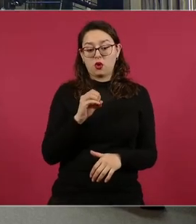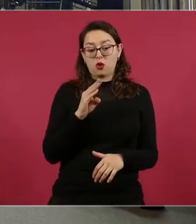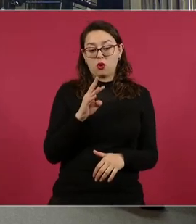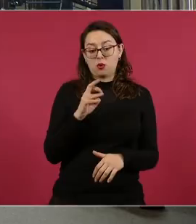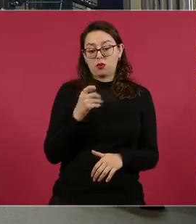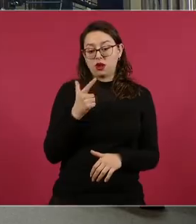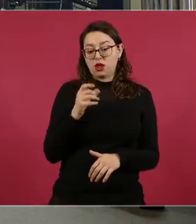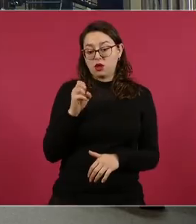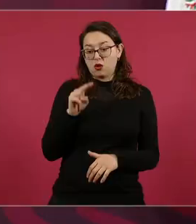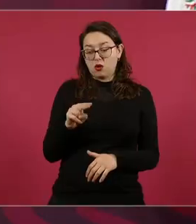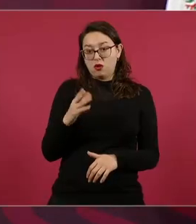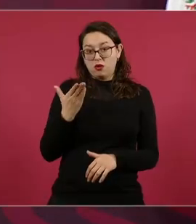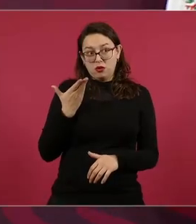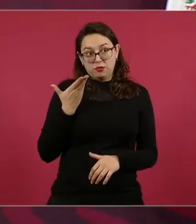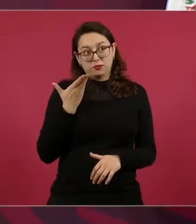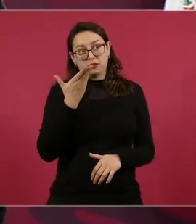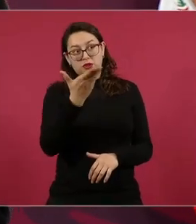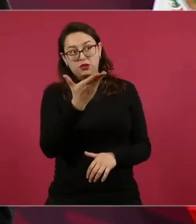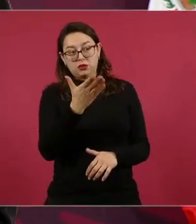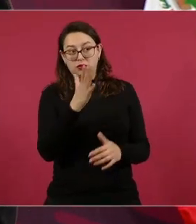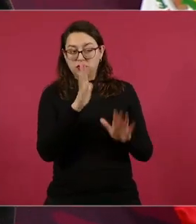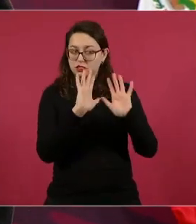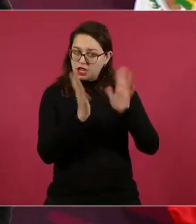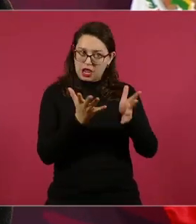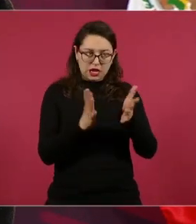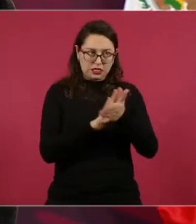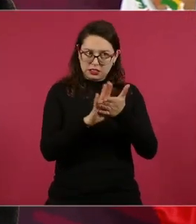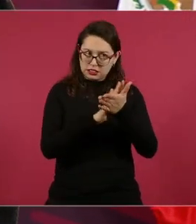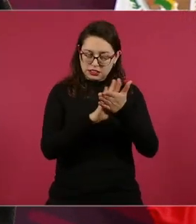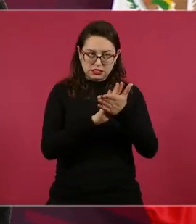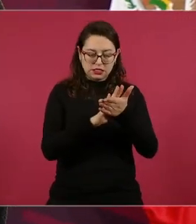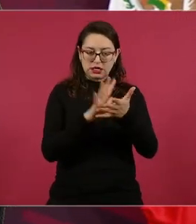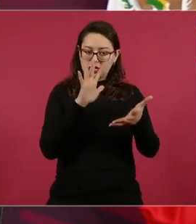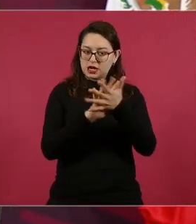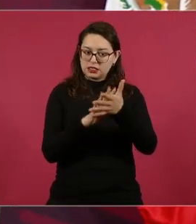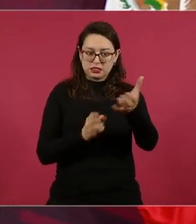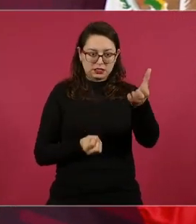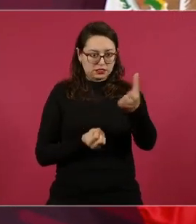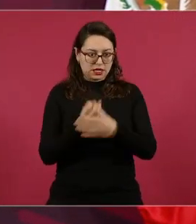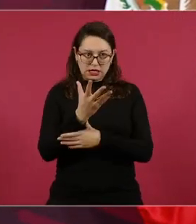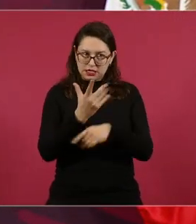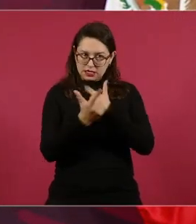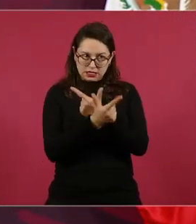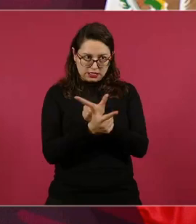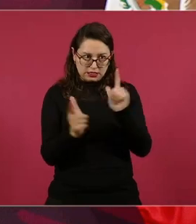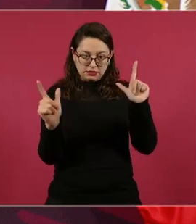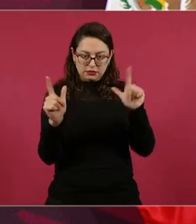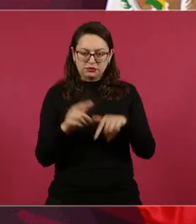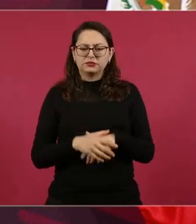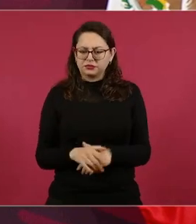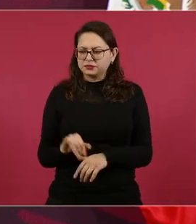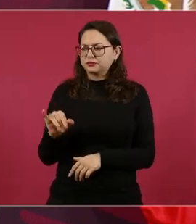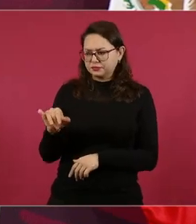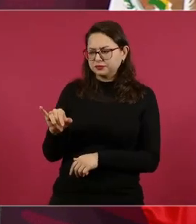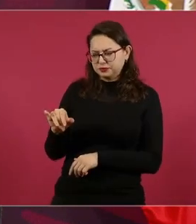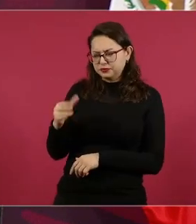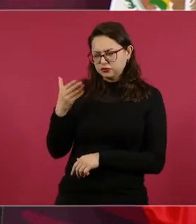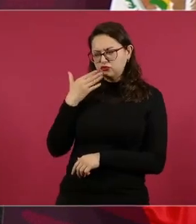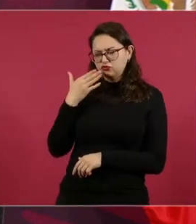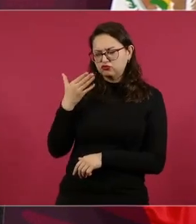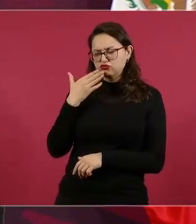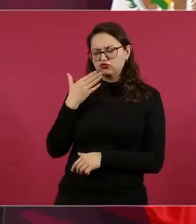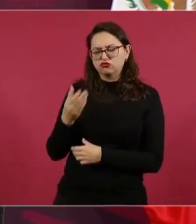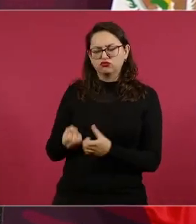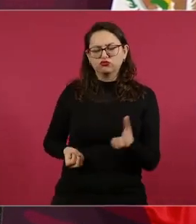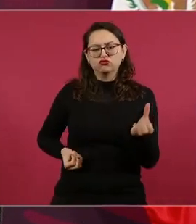indulto, había estado siempre en la cárcel. Ricardo Flores Magón, le dieron